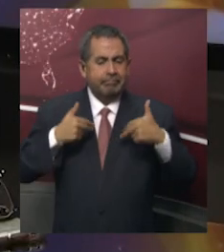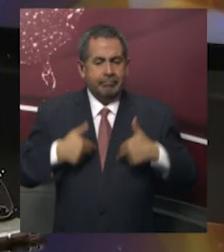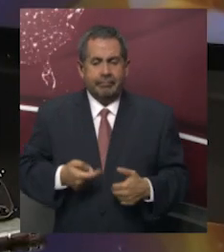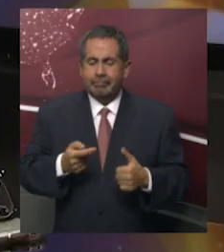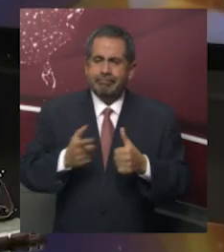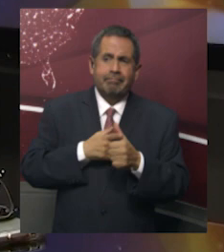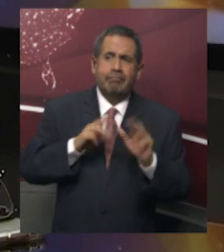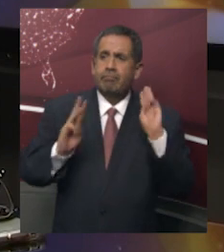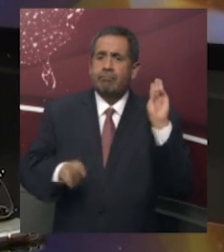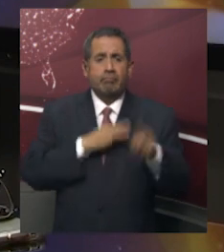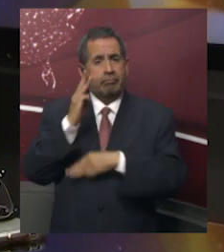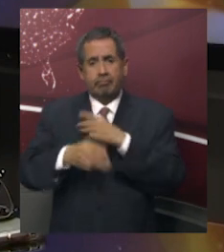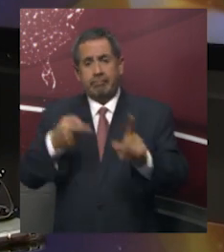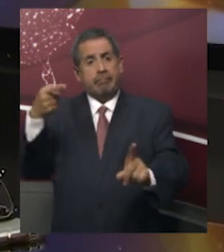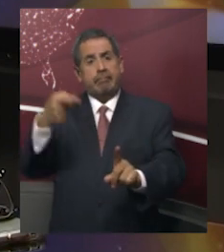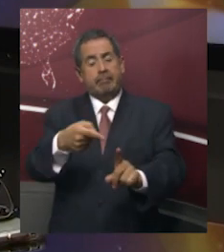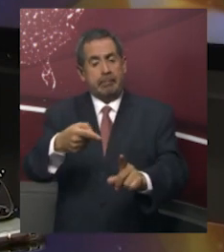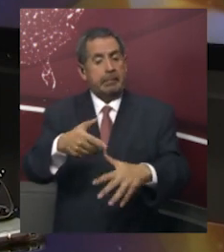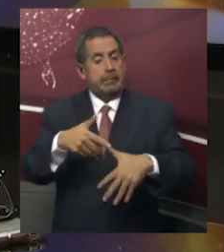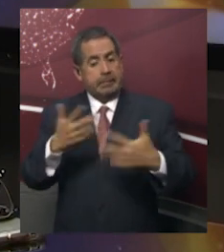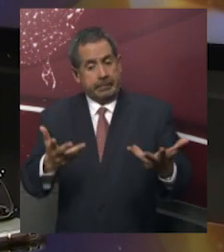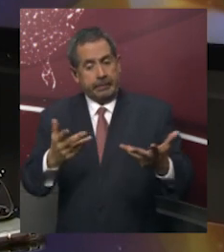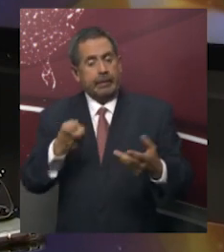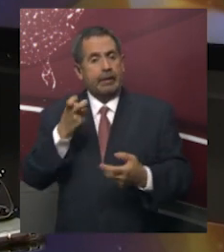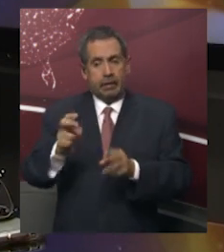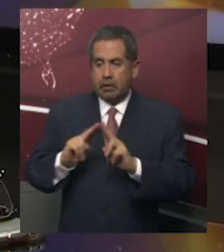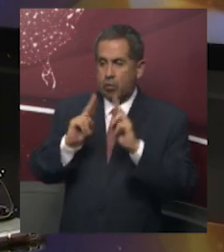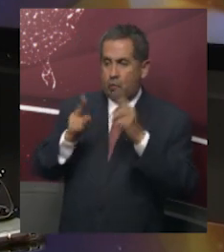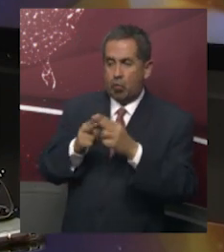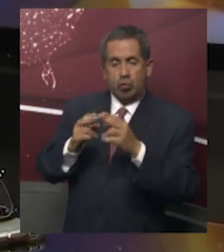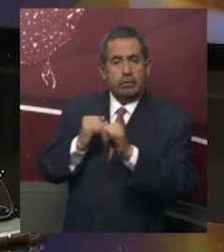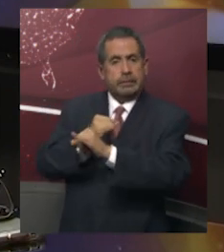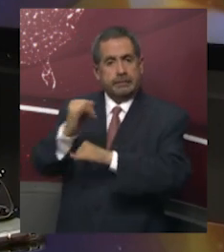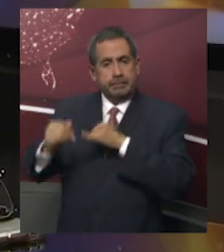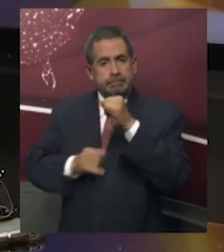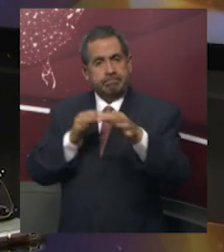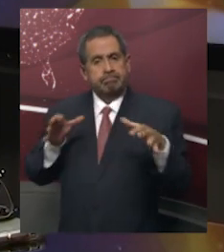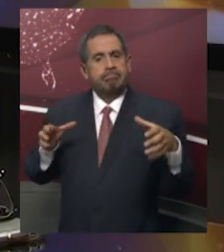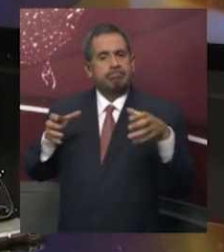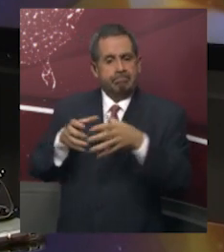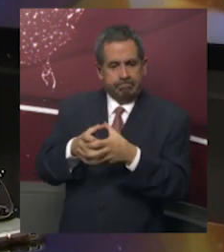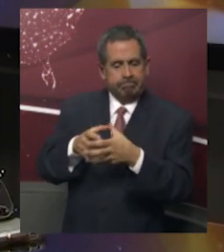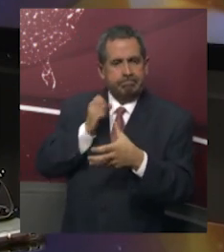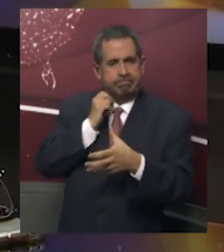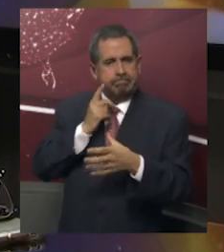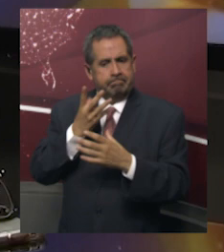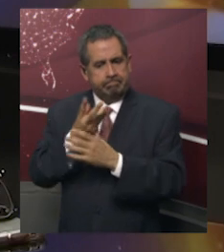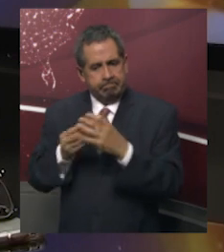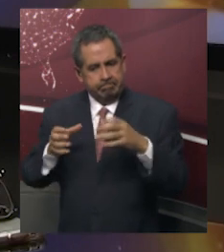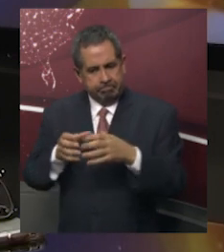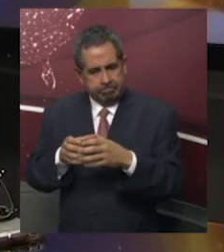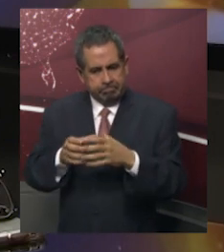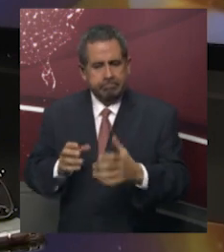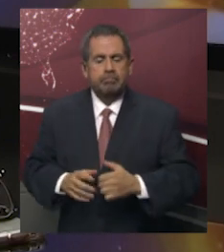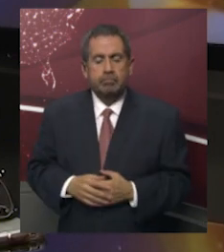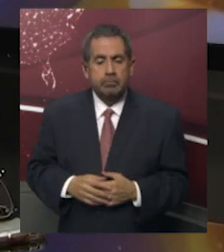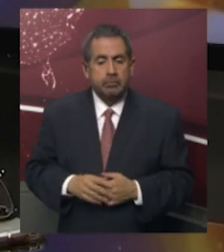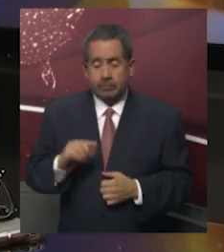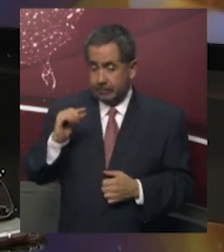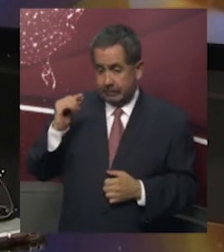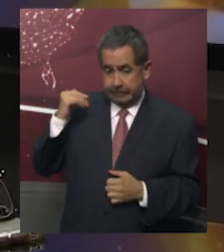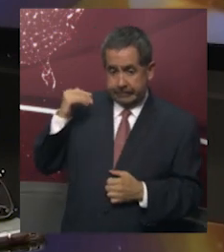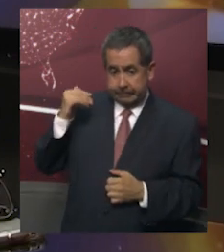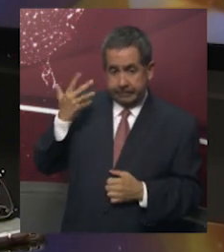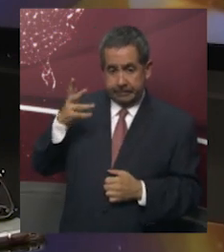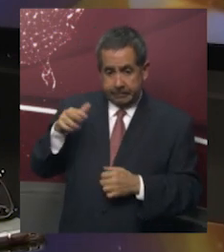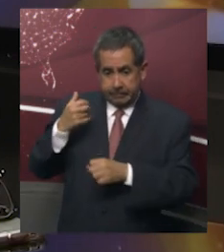valor universal y en eso la Unión Interparlamentaria tiene una tarea fundamental. Ahora bien, en las últimas